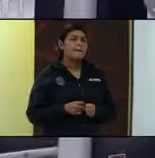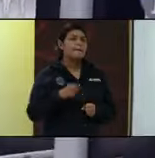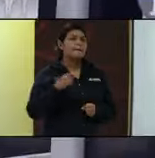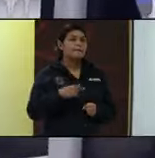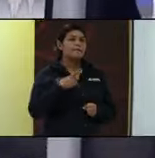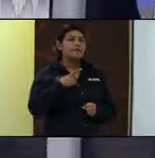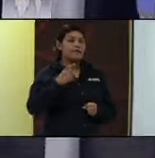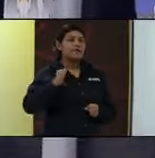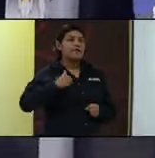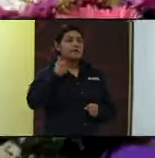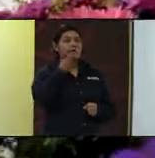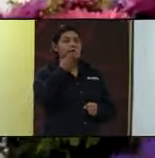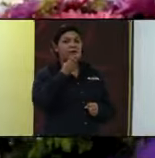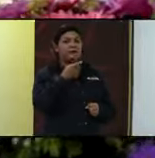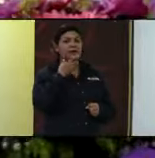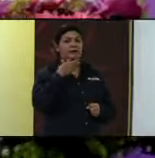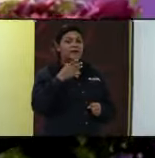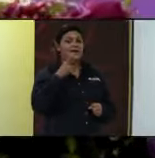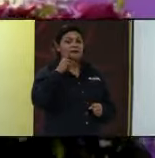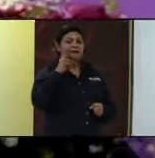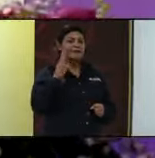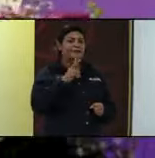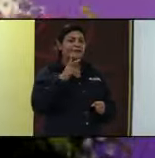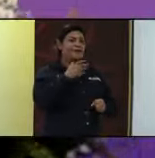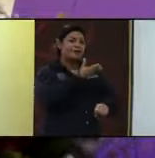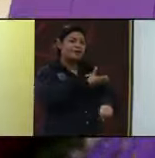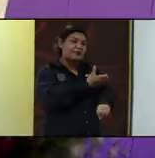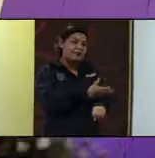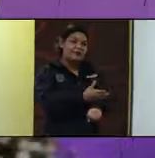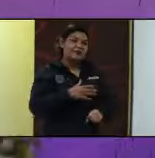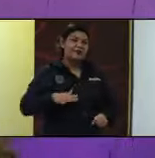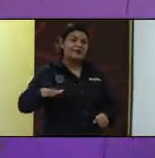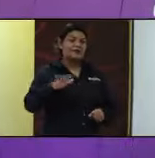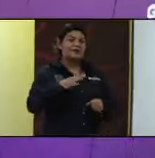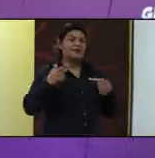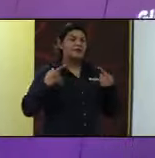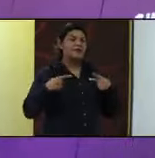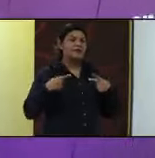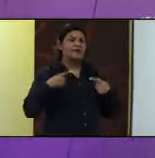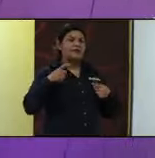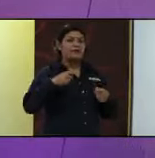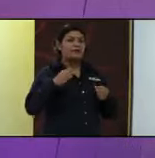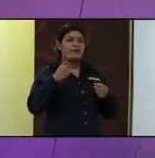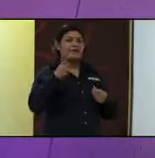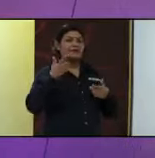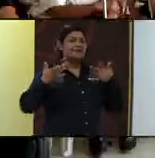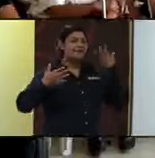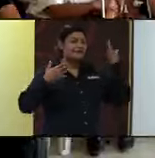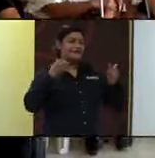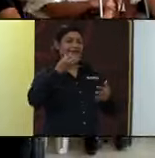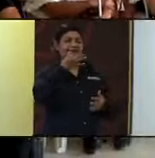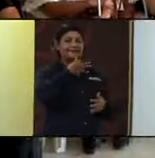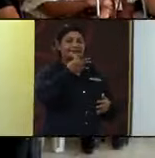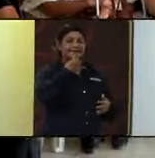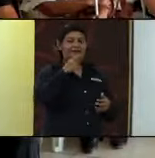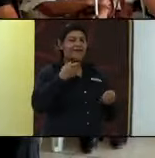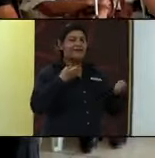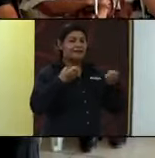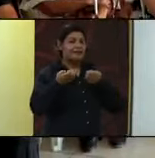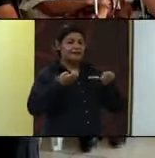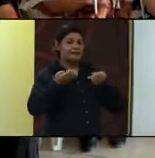También aprovechamos la oportunidad para disfrutar en compañía de los asistentes de una divertida y saludable sesión de